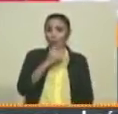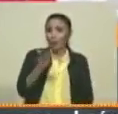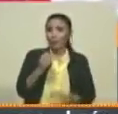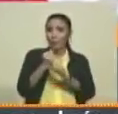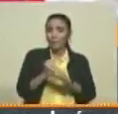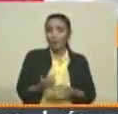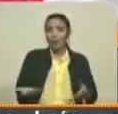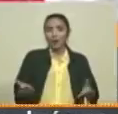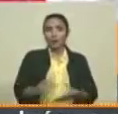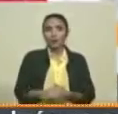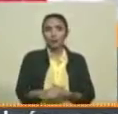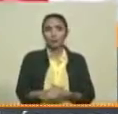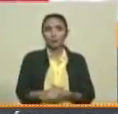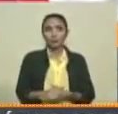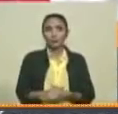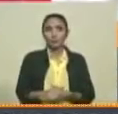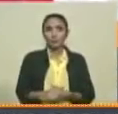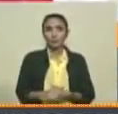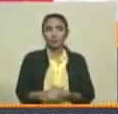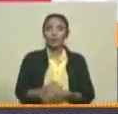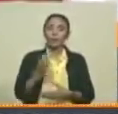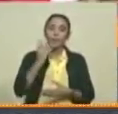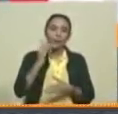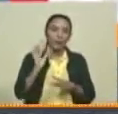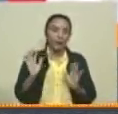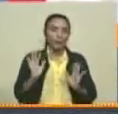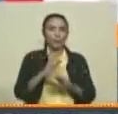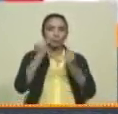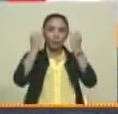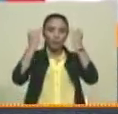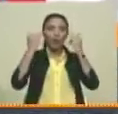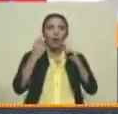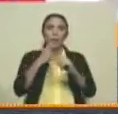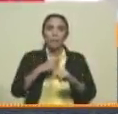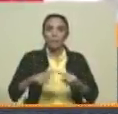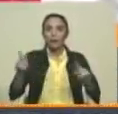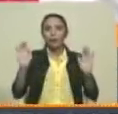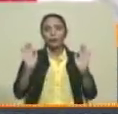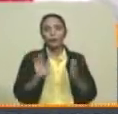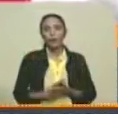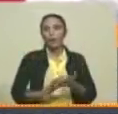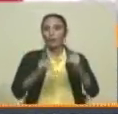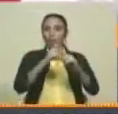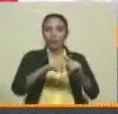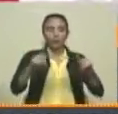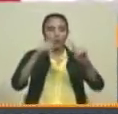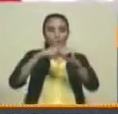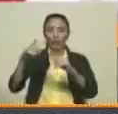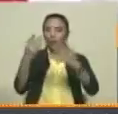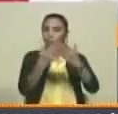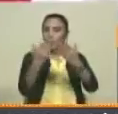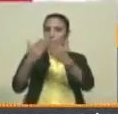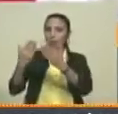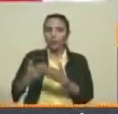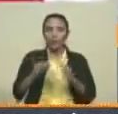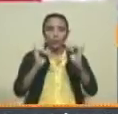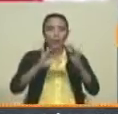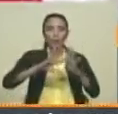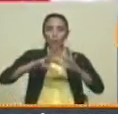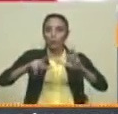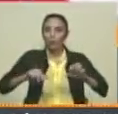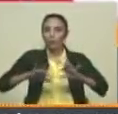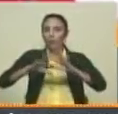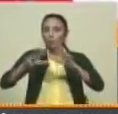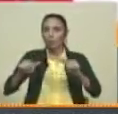al referente a la seguridad. Por ejemplo, ese caso. Pero me imagino que eso debe estar ocurriendo a nivel nacional.